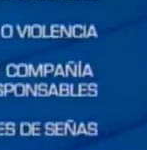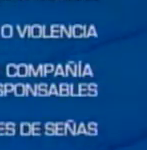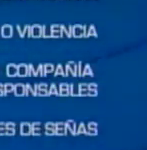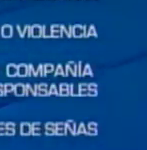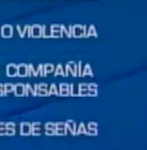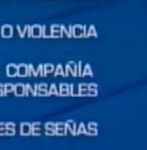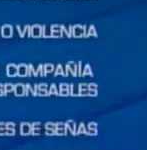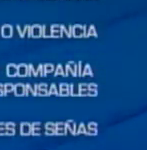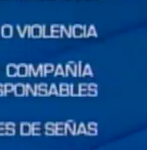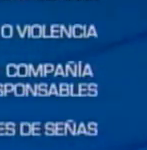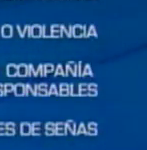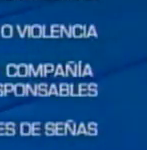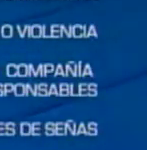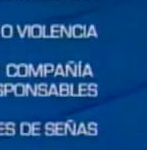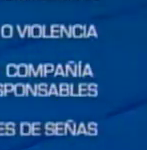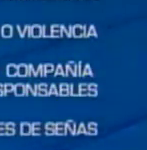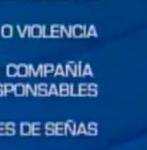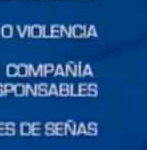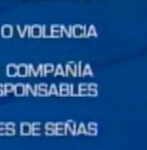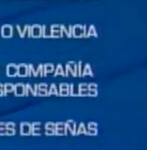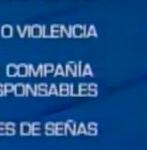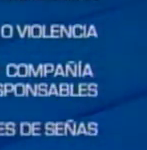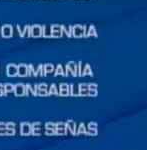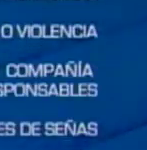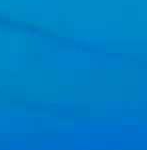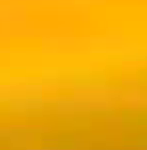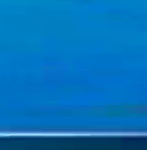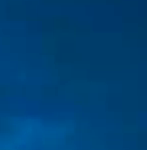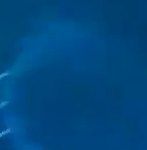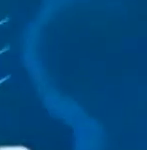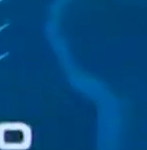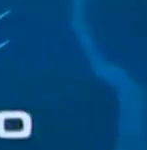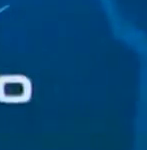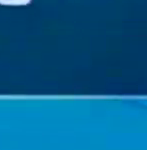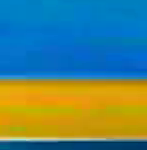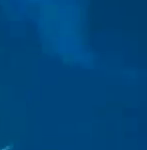responsable. Contiene lenguaje de señas.